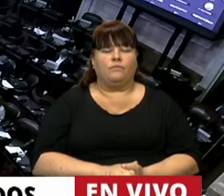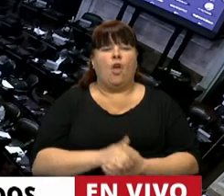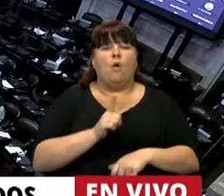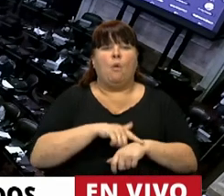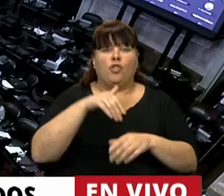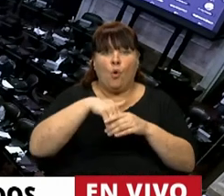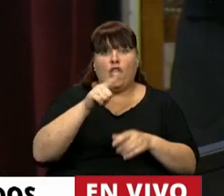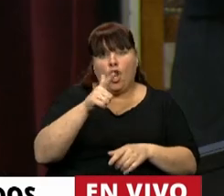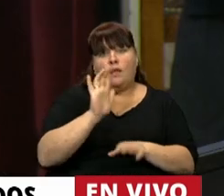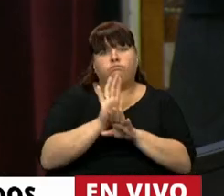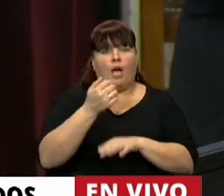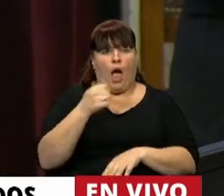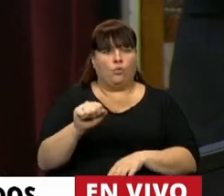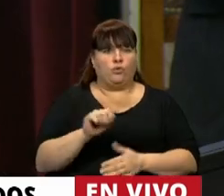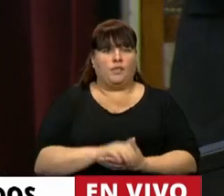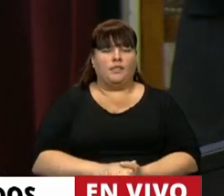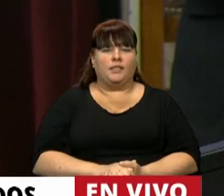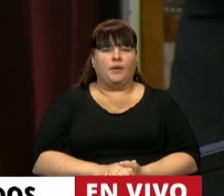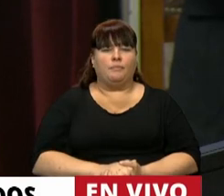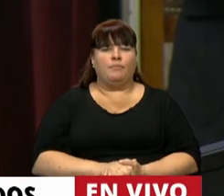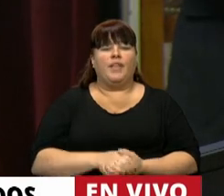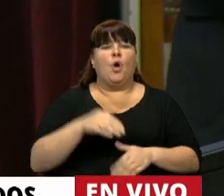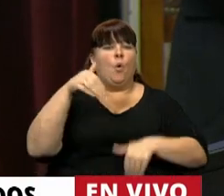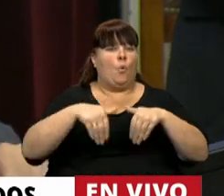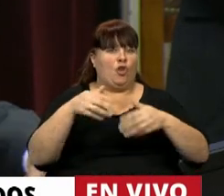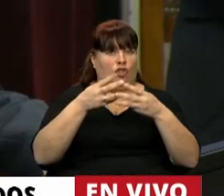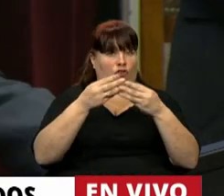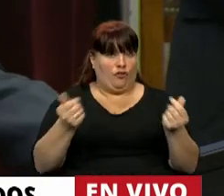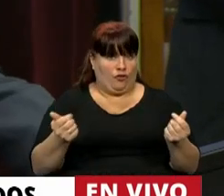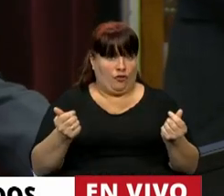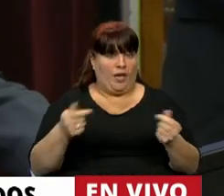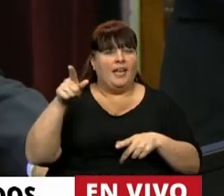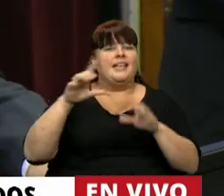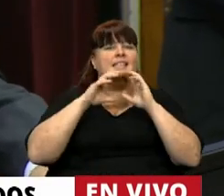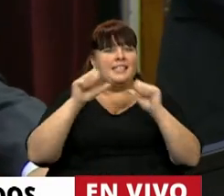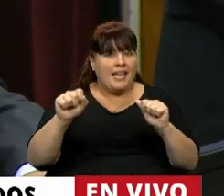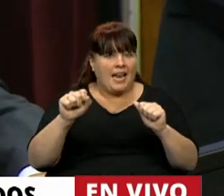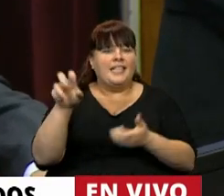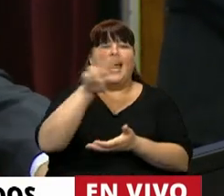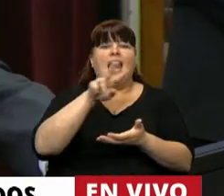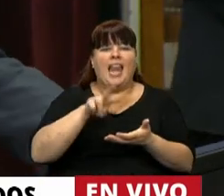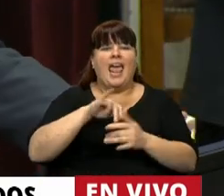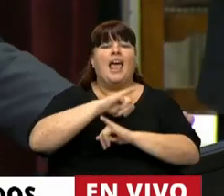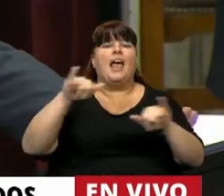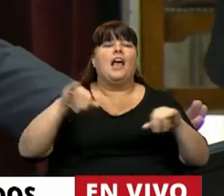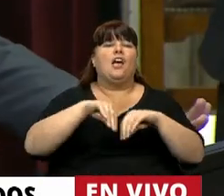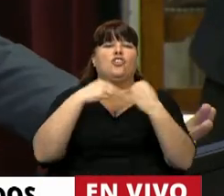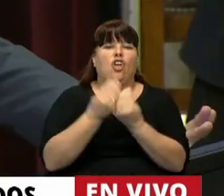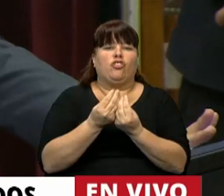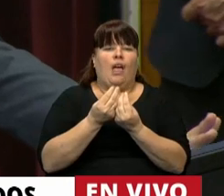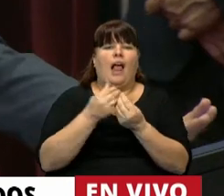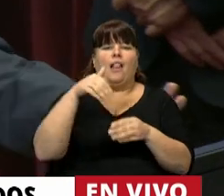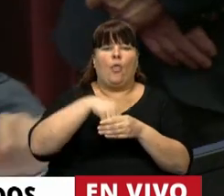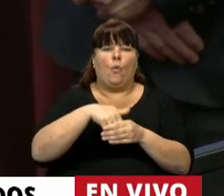ausente a la hora de votar se cierra la votación por secretaria se dará lectura del resultado de la